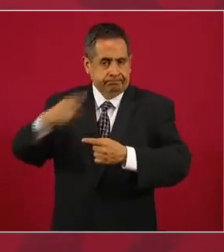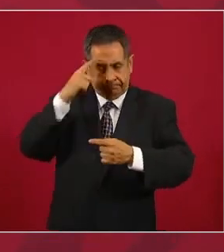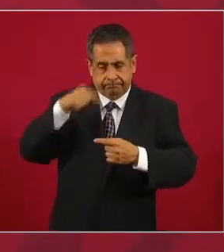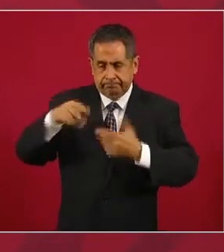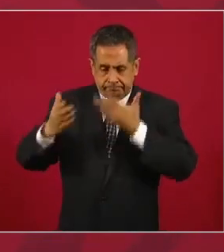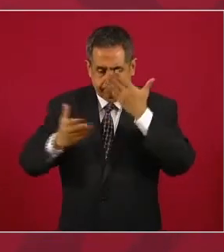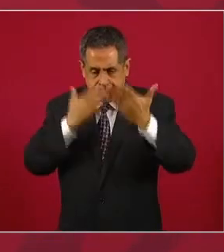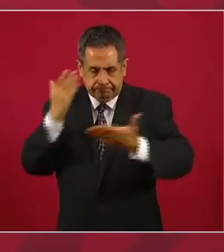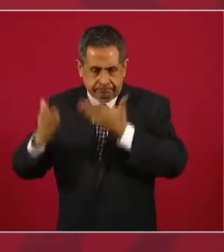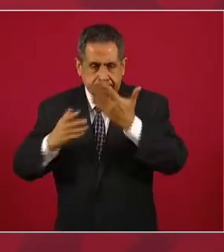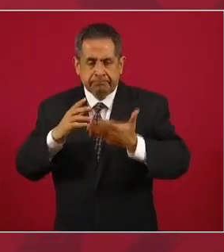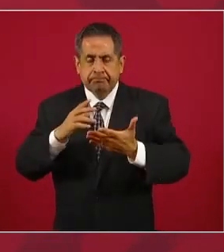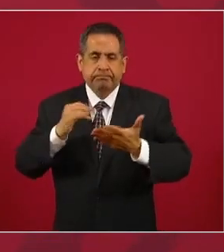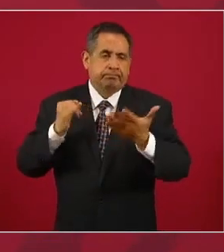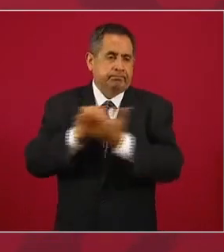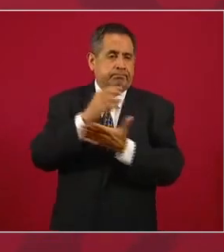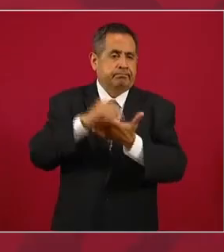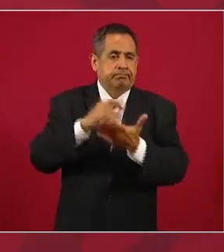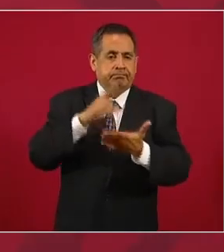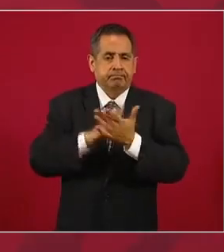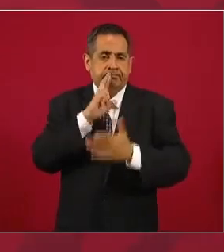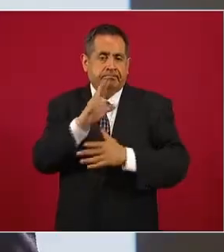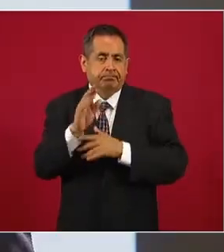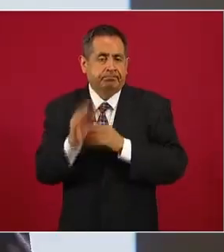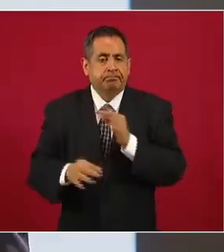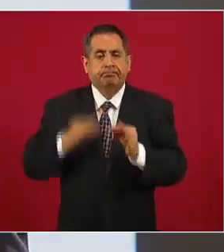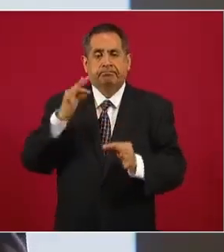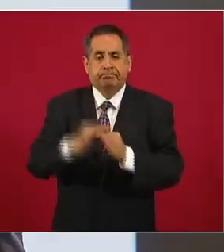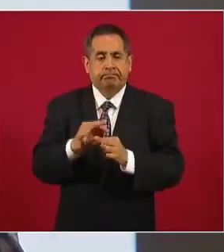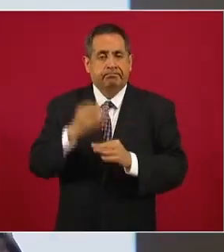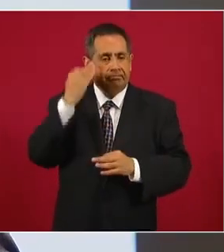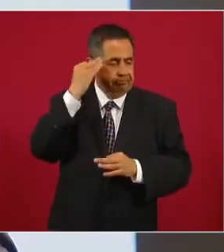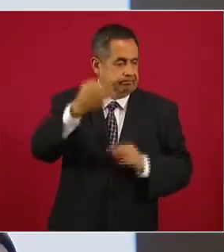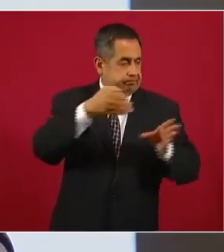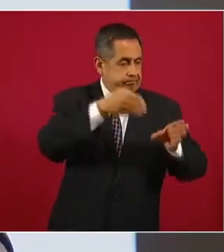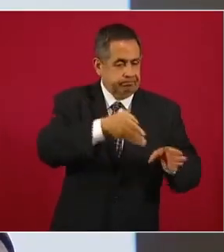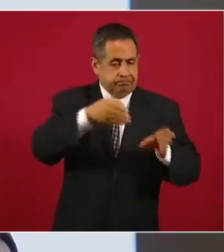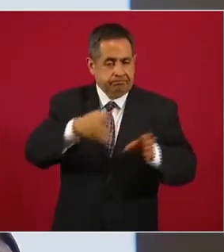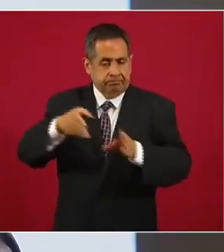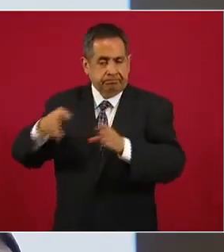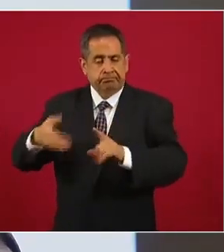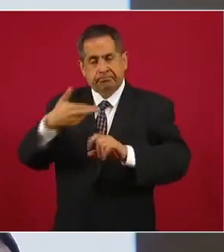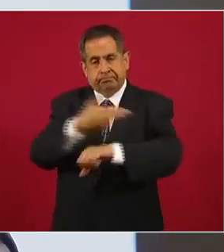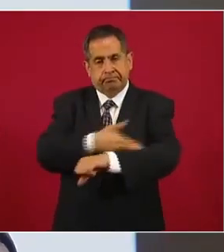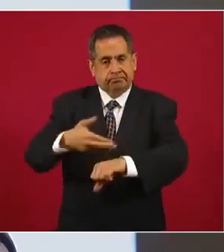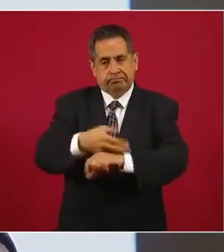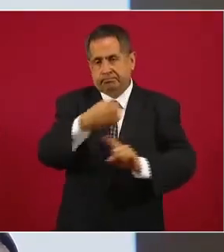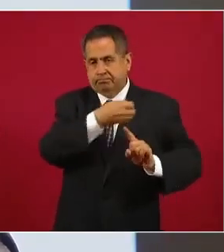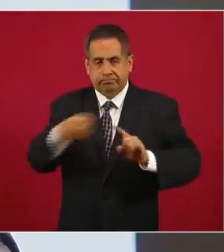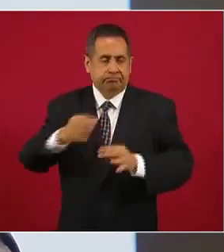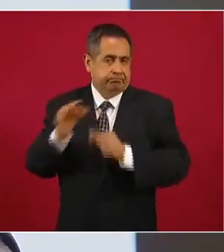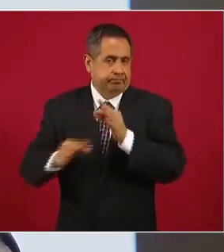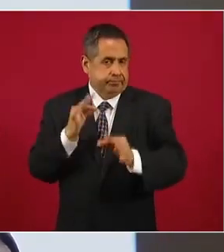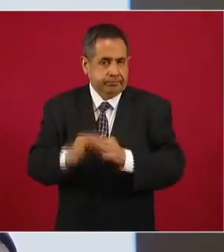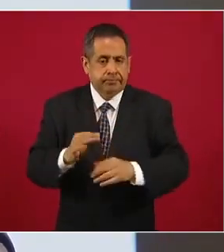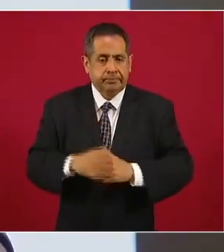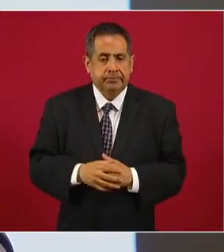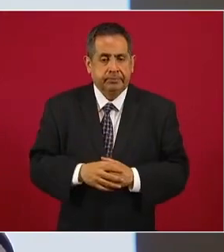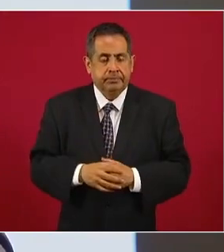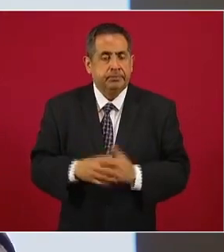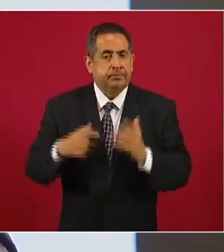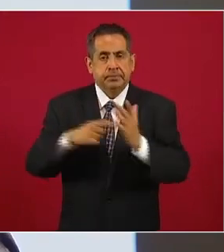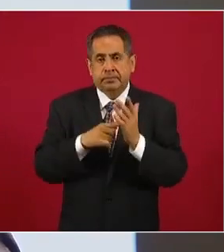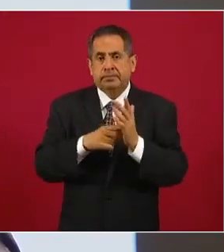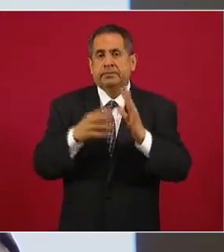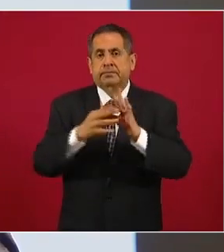su análisis, dictamen y cumplimiento de las etapas procesales correspondientes, con